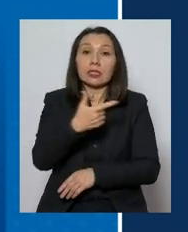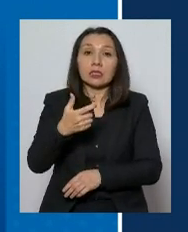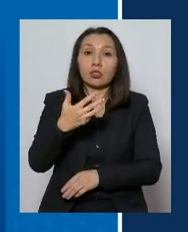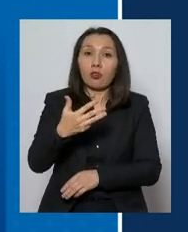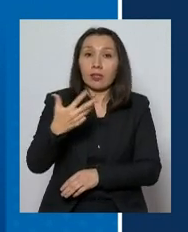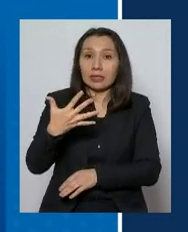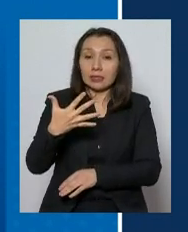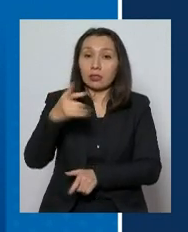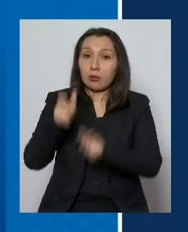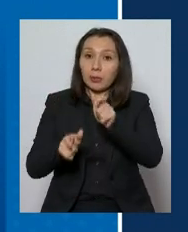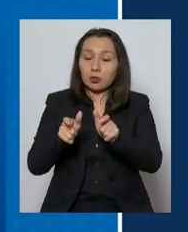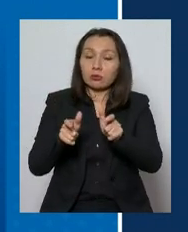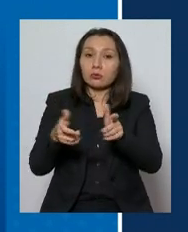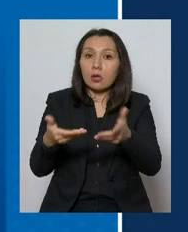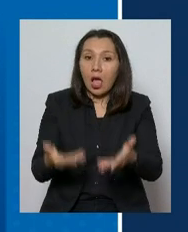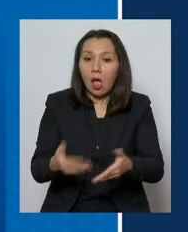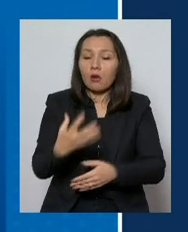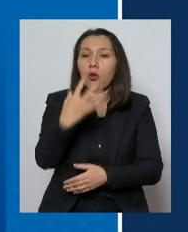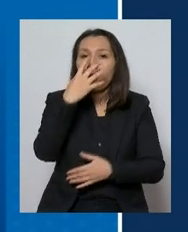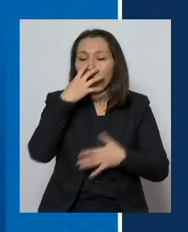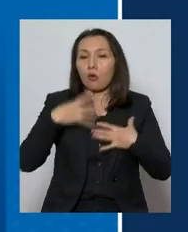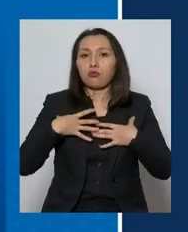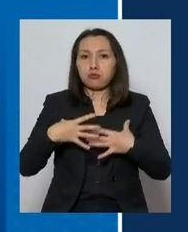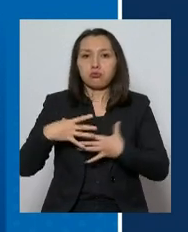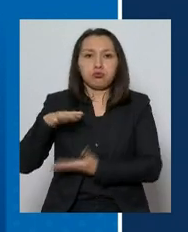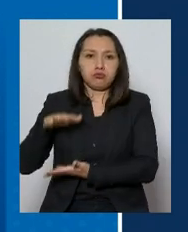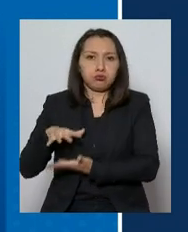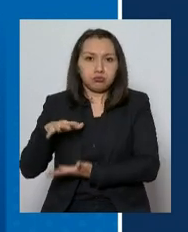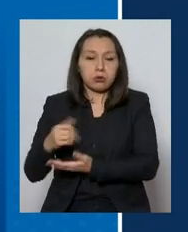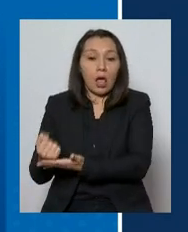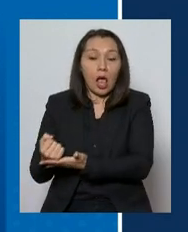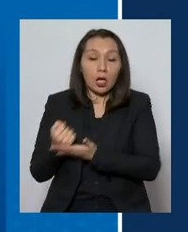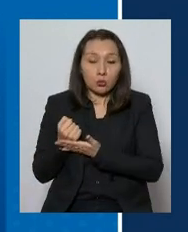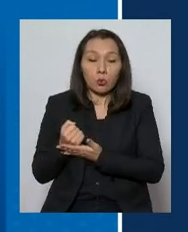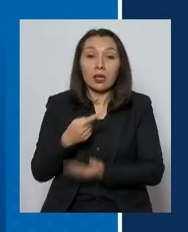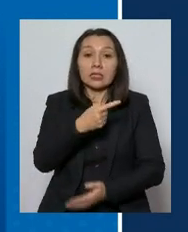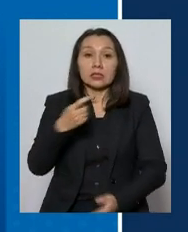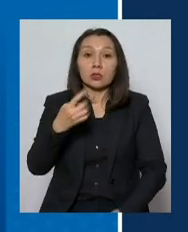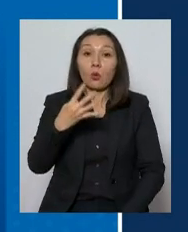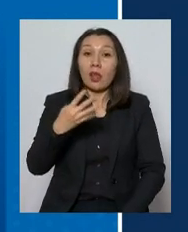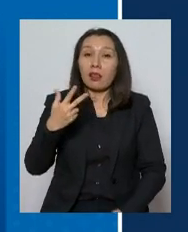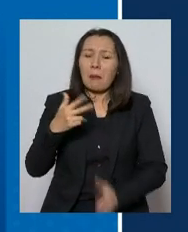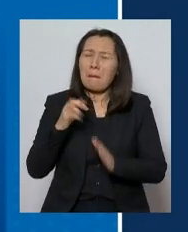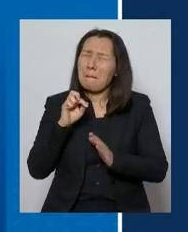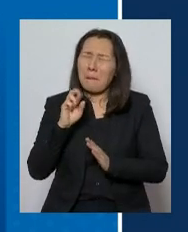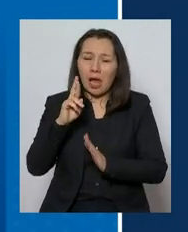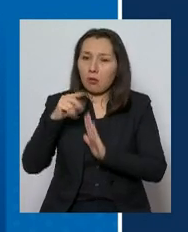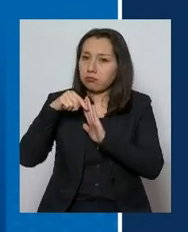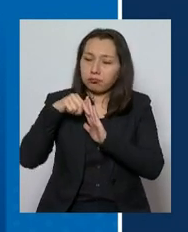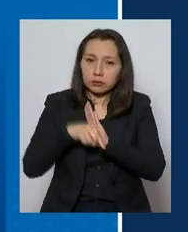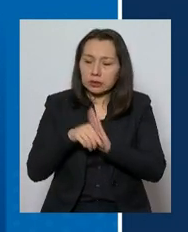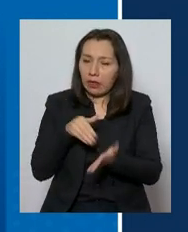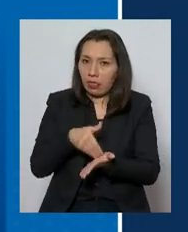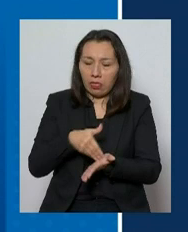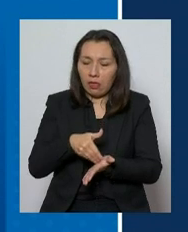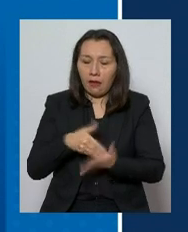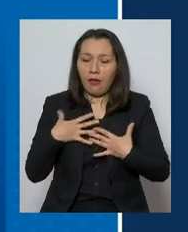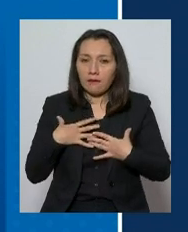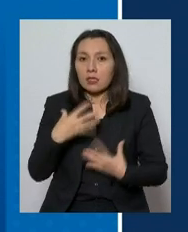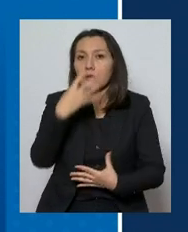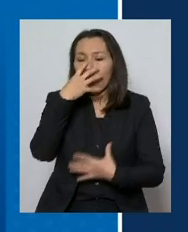795 de ellas se encuentran en ventilación mecánica y 148 en un estado crítico.